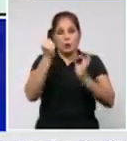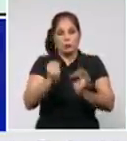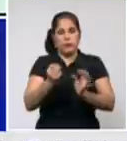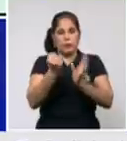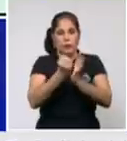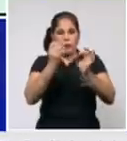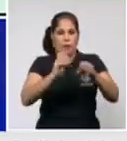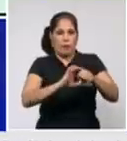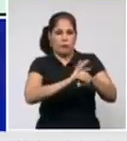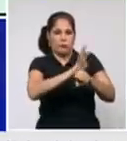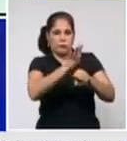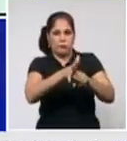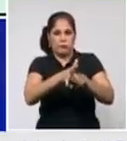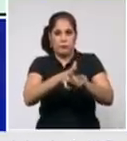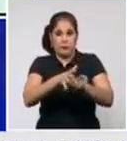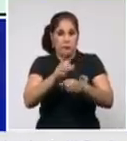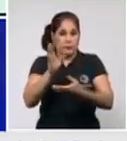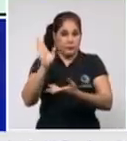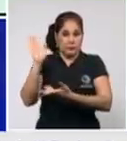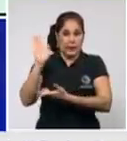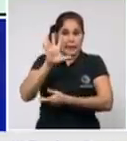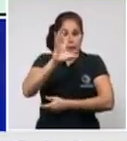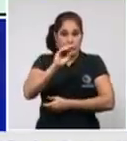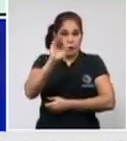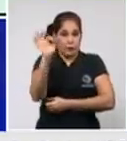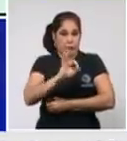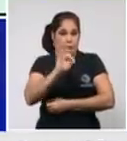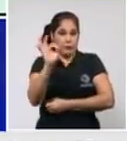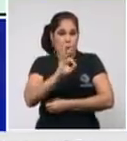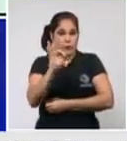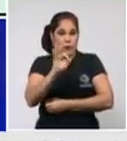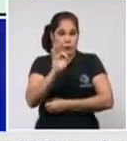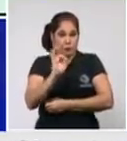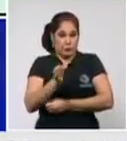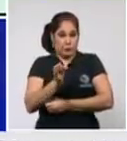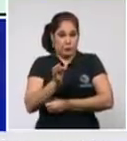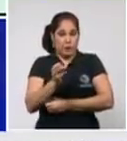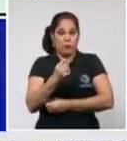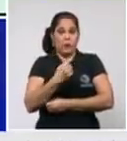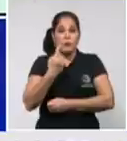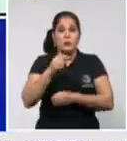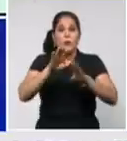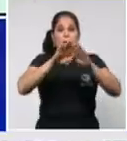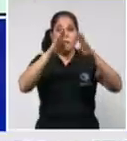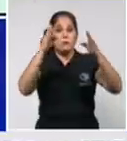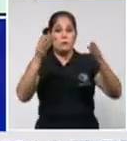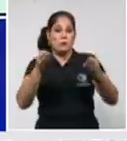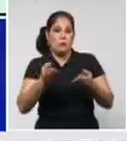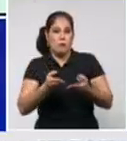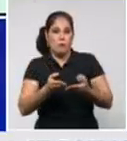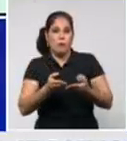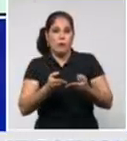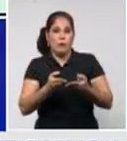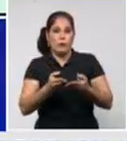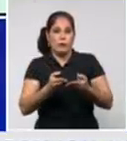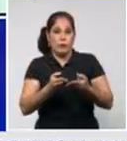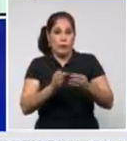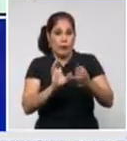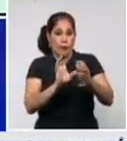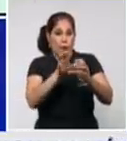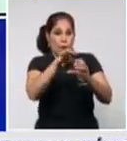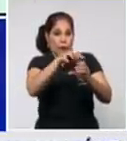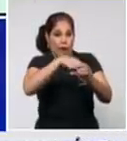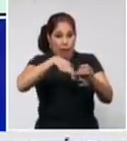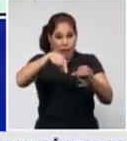Fíjense que más del 50% de los casos del mundo pues se concentran